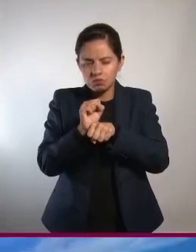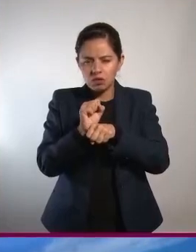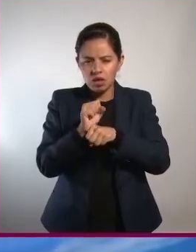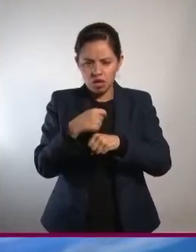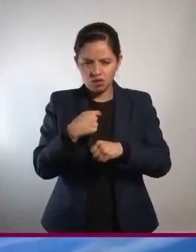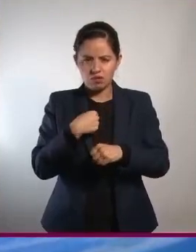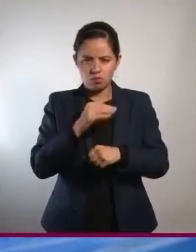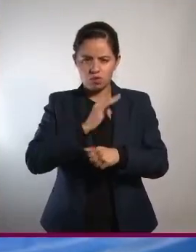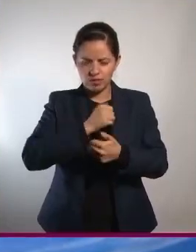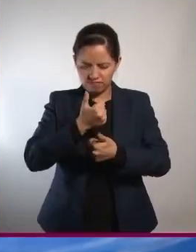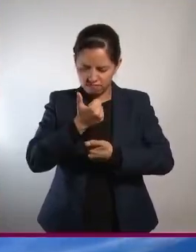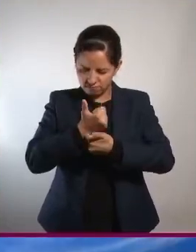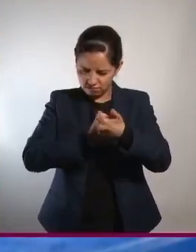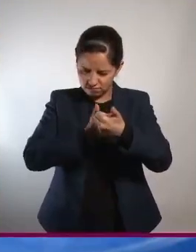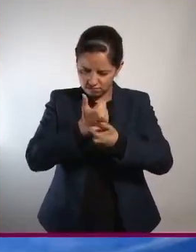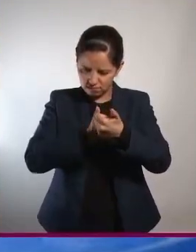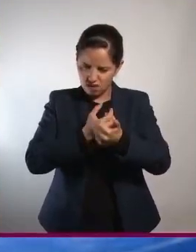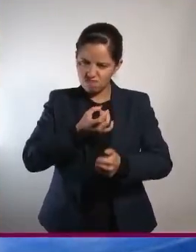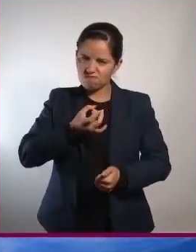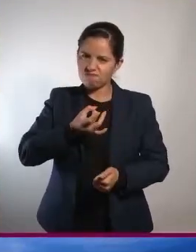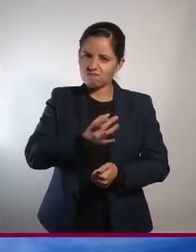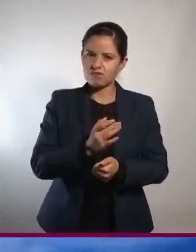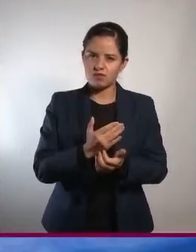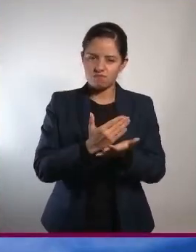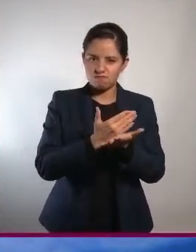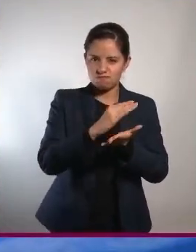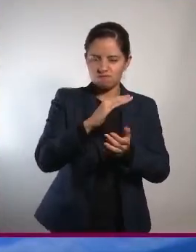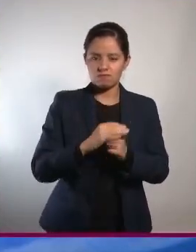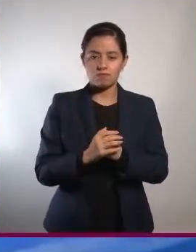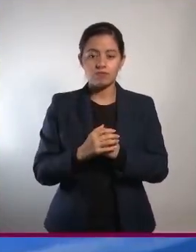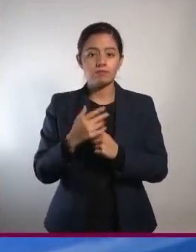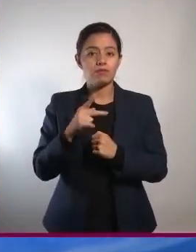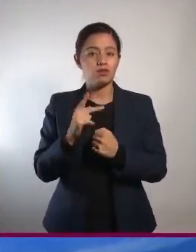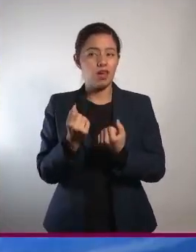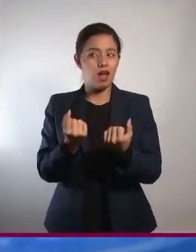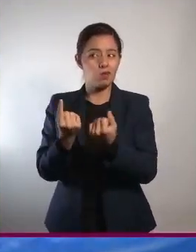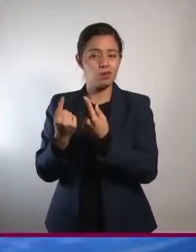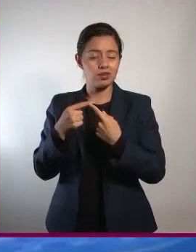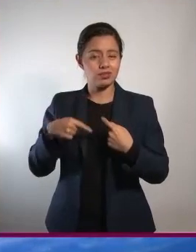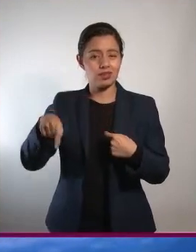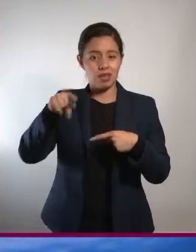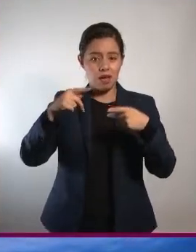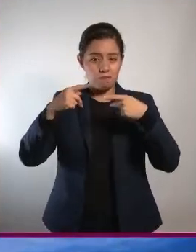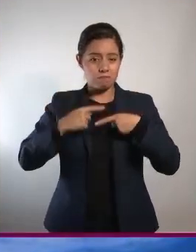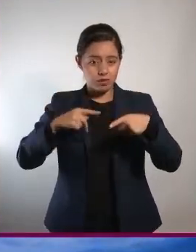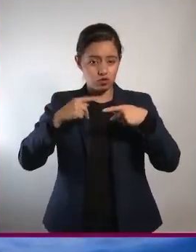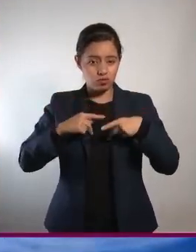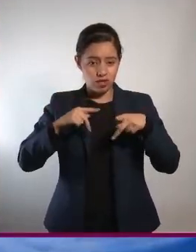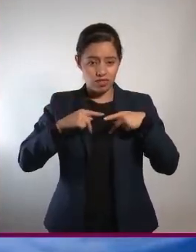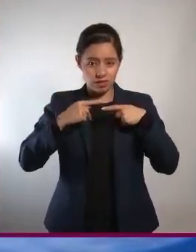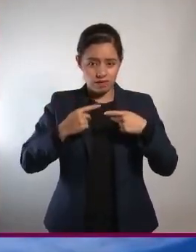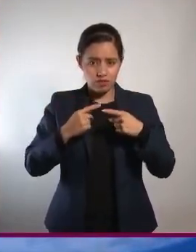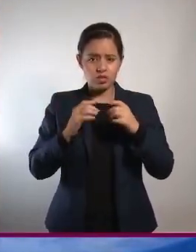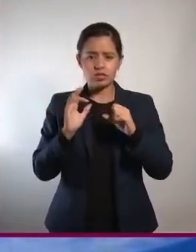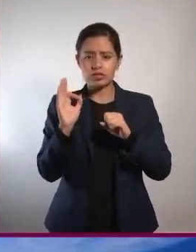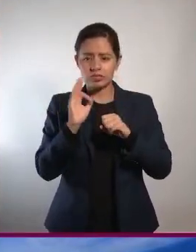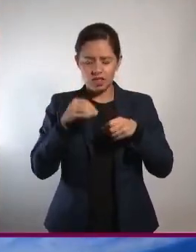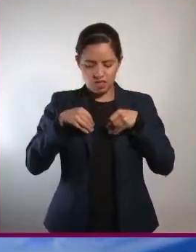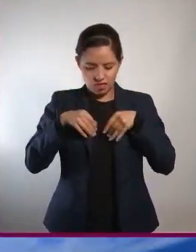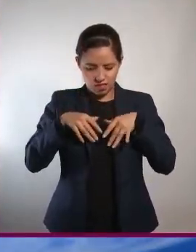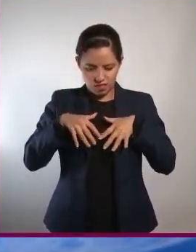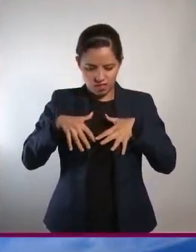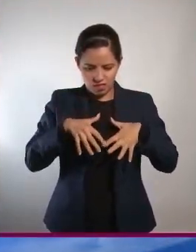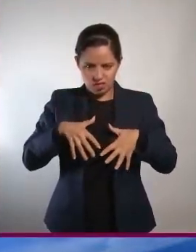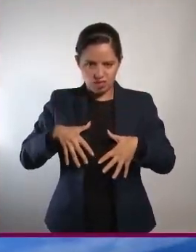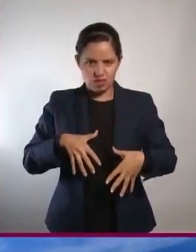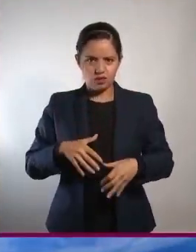aparentes, pero los organismos de algunas personas liberan tal cantidad de sustancias